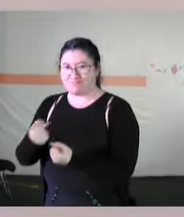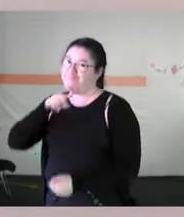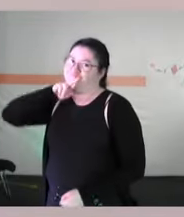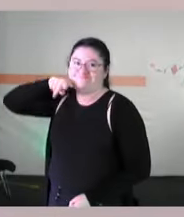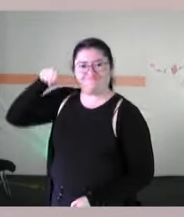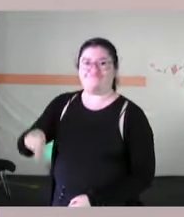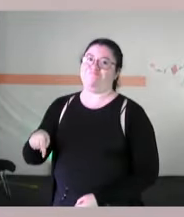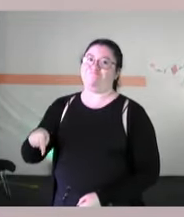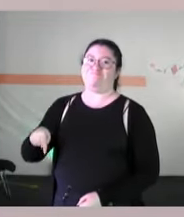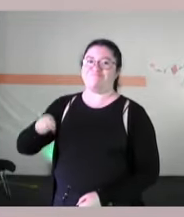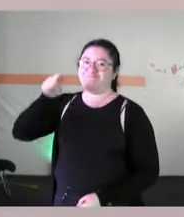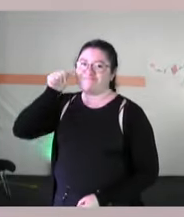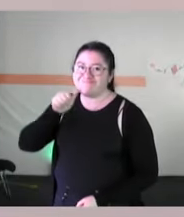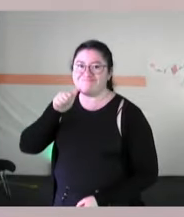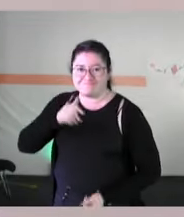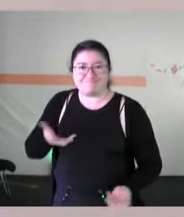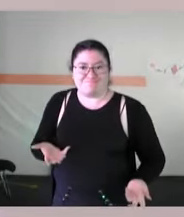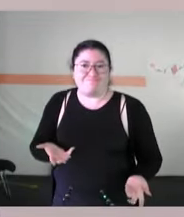¿Entienden? O sea,